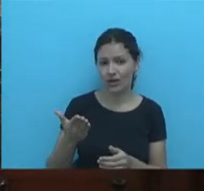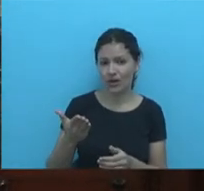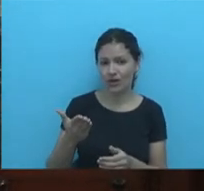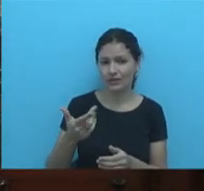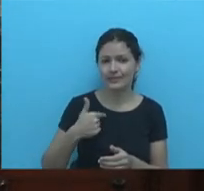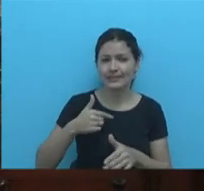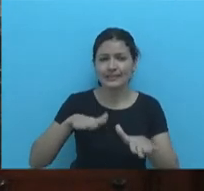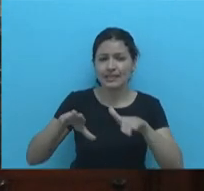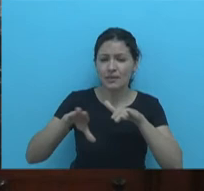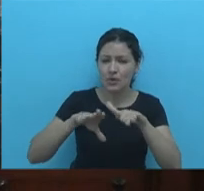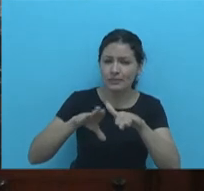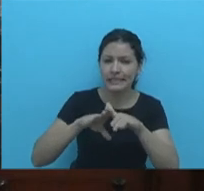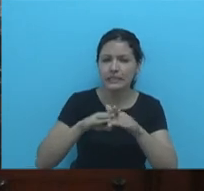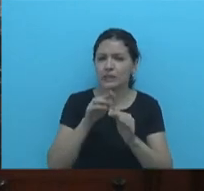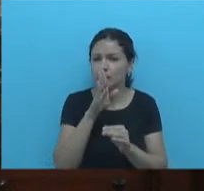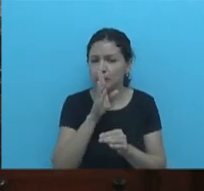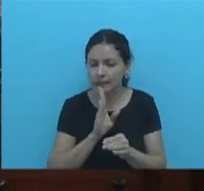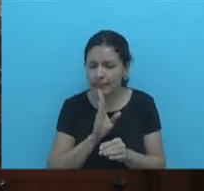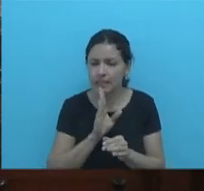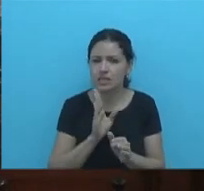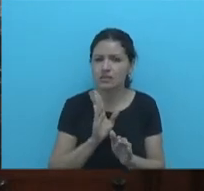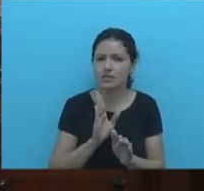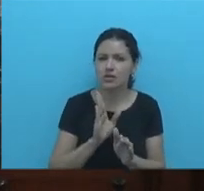momento de mucho silencio, donde no había...